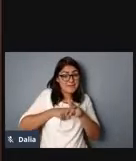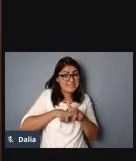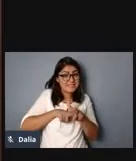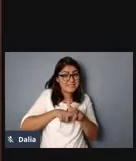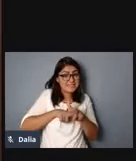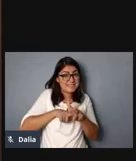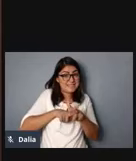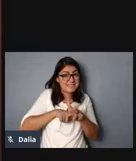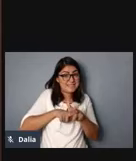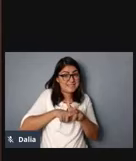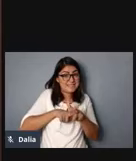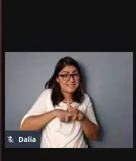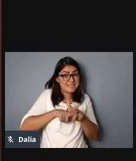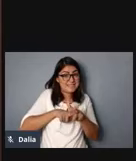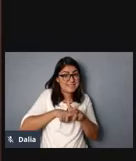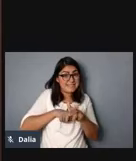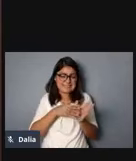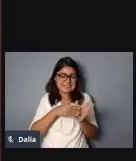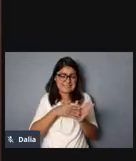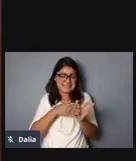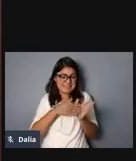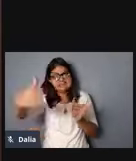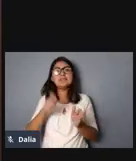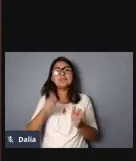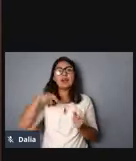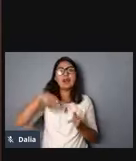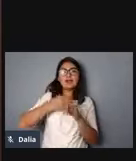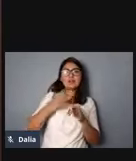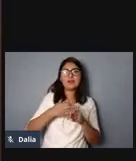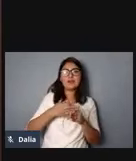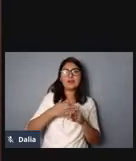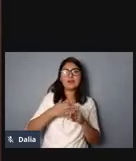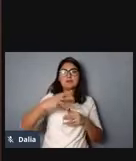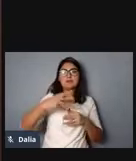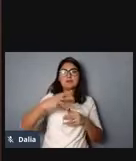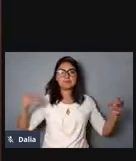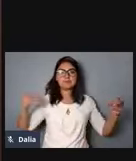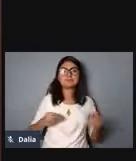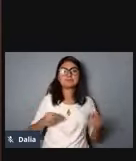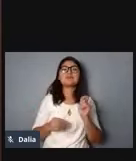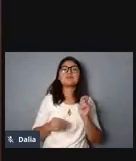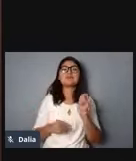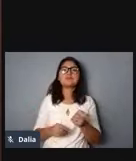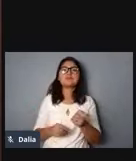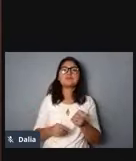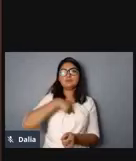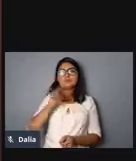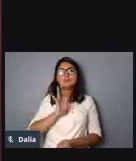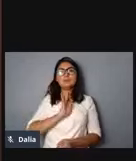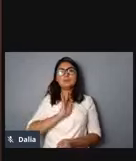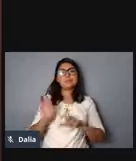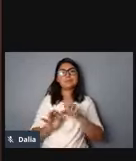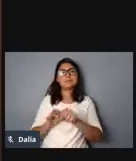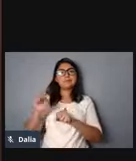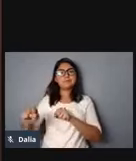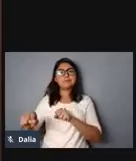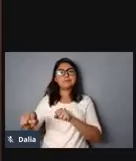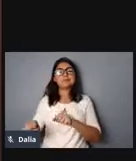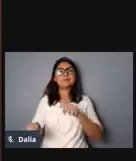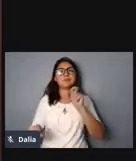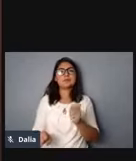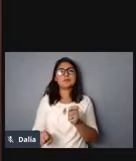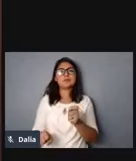pone quizás, nos pone y nos puede poner a replantearnos el empezar